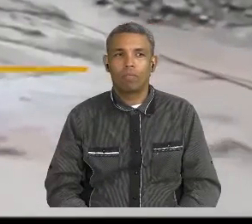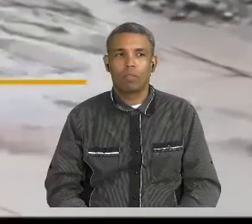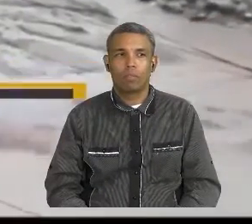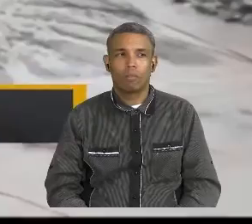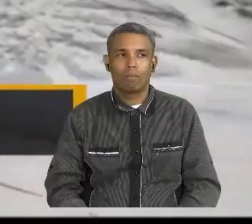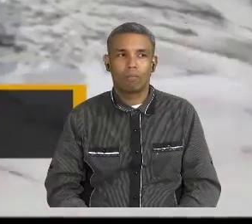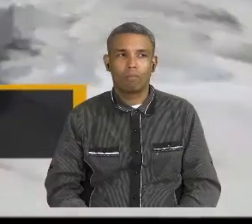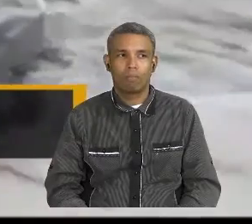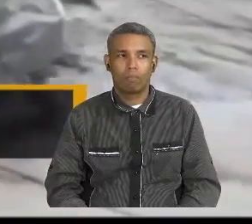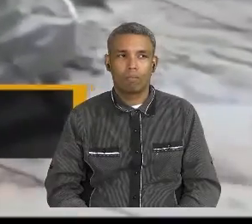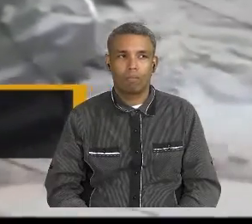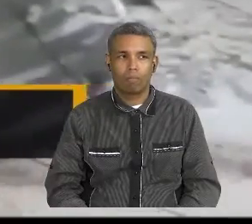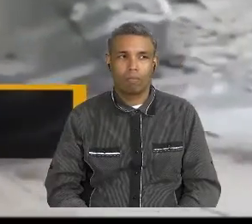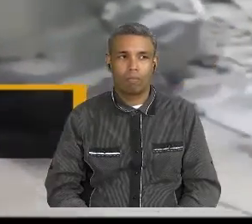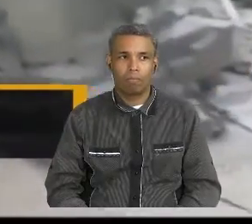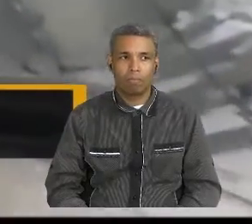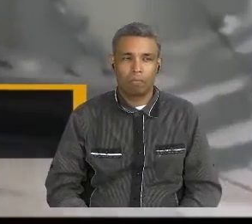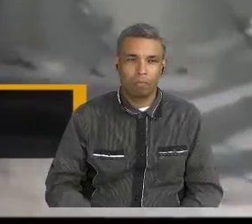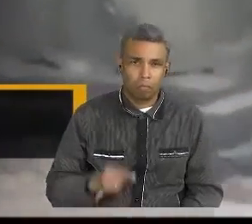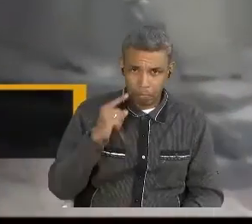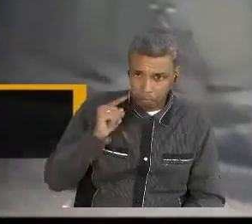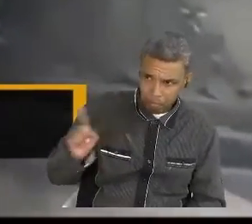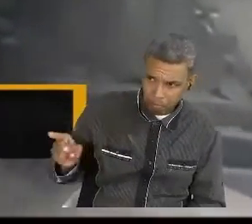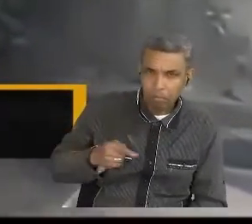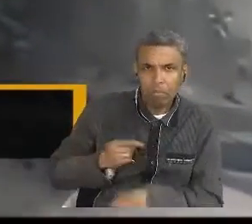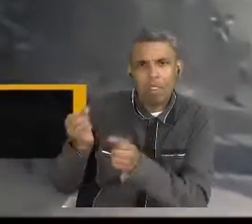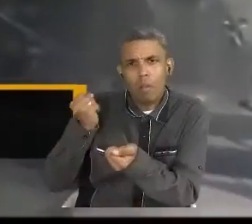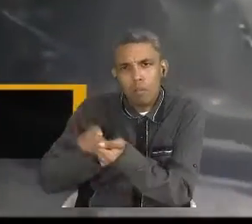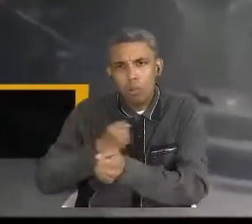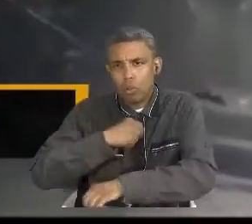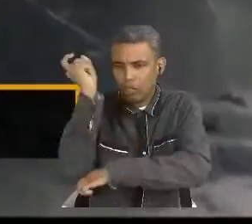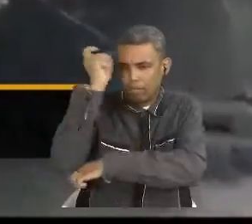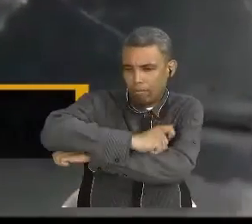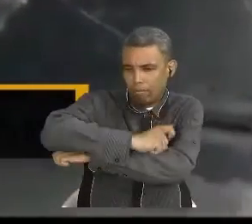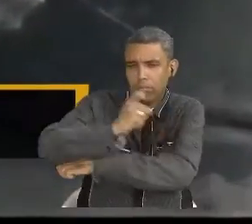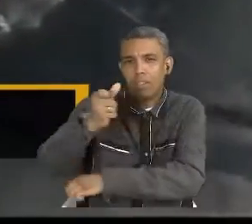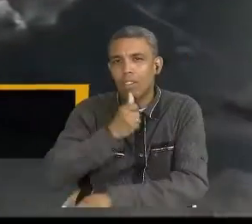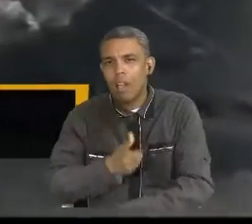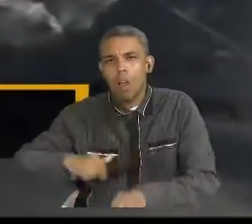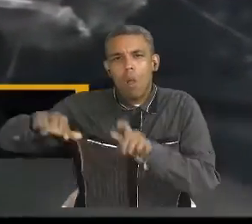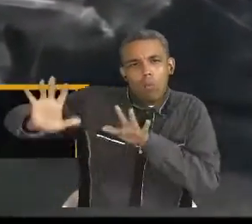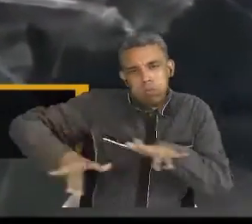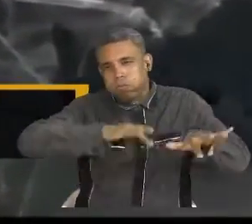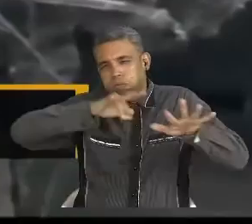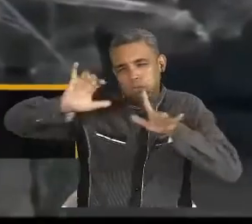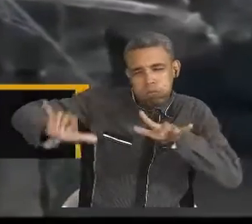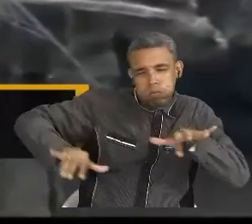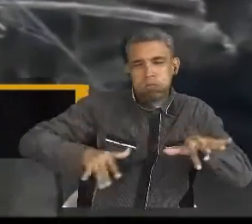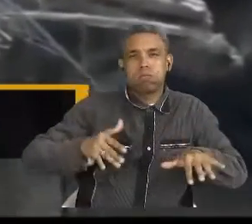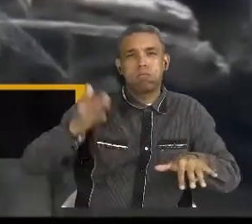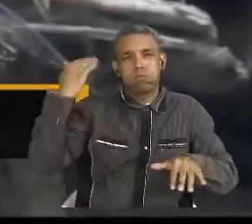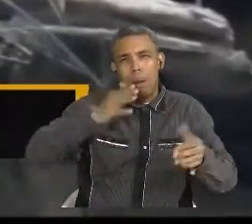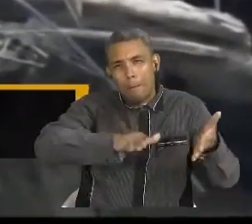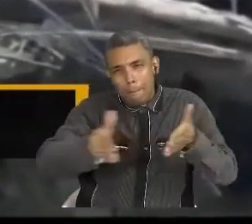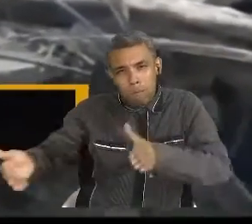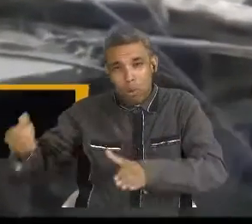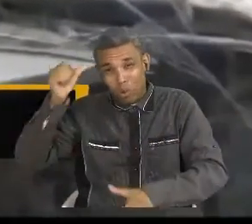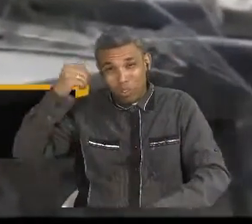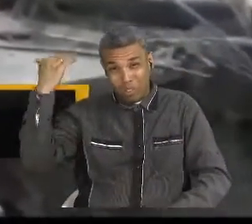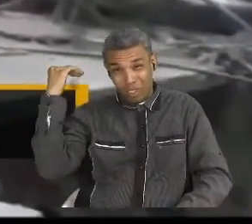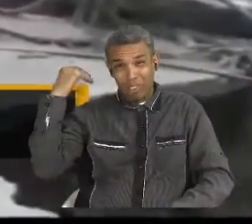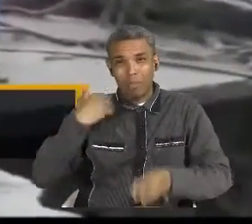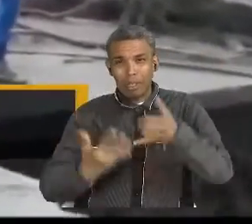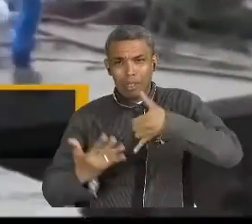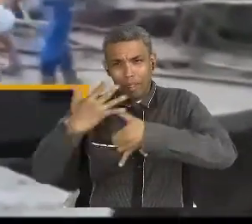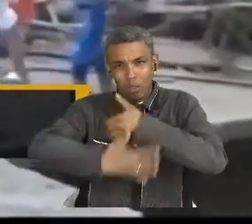Tras realizar un balance de las necesidades de apoyo para los damnificados por la avalancha en Mocoa y en respuesta a las distintas expresiones de solidaridad de los